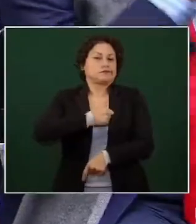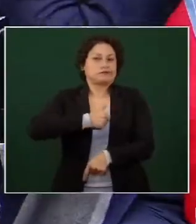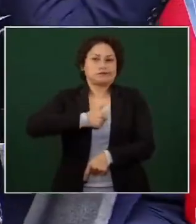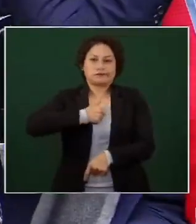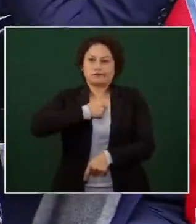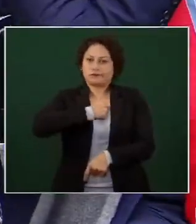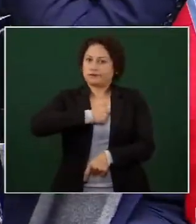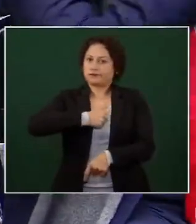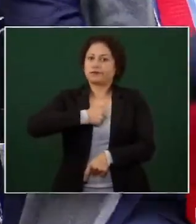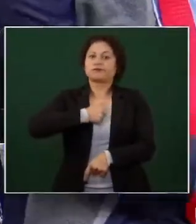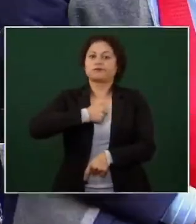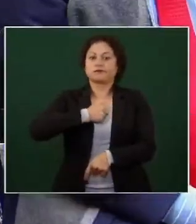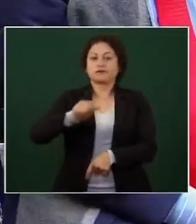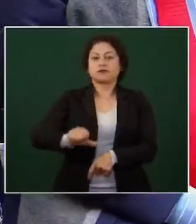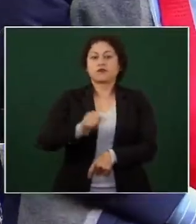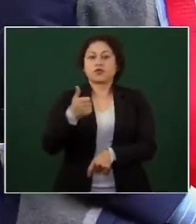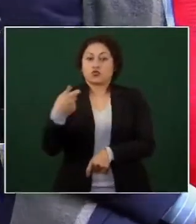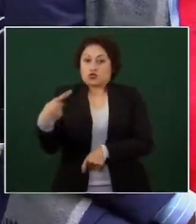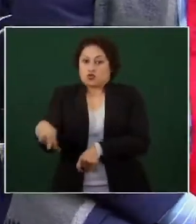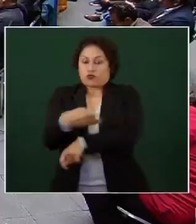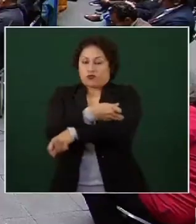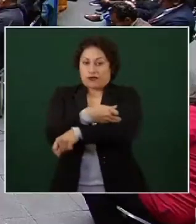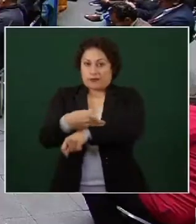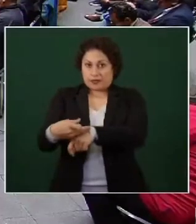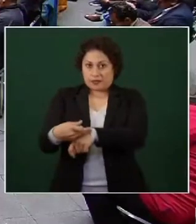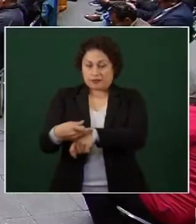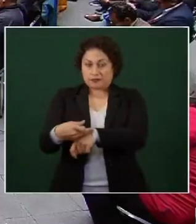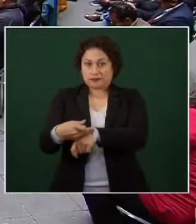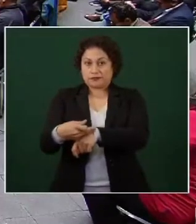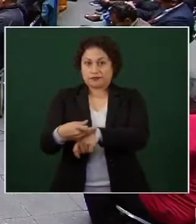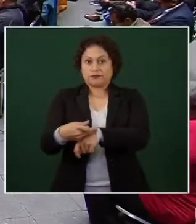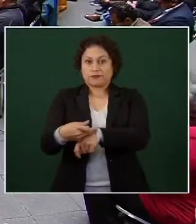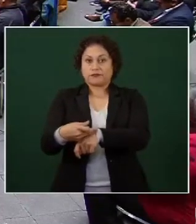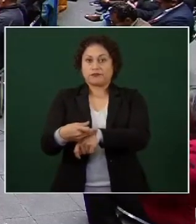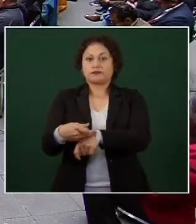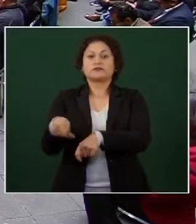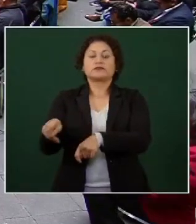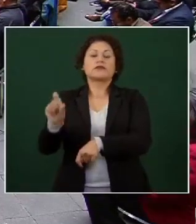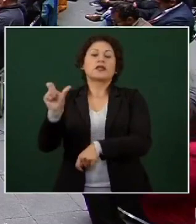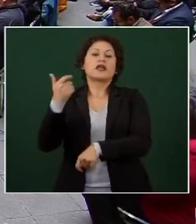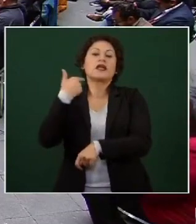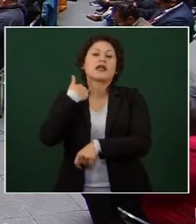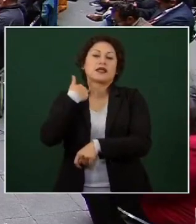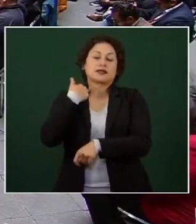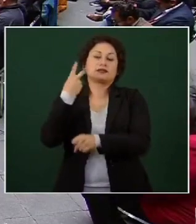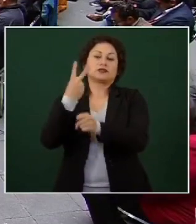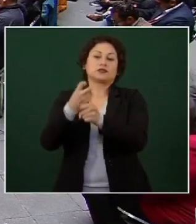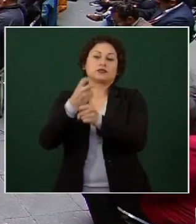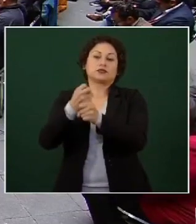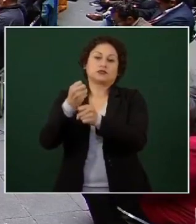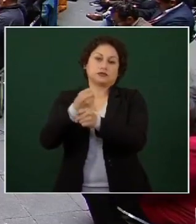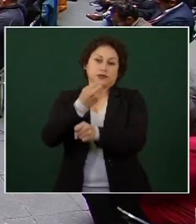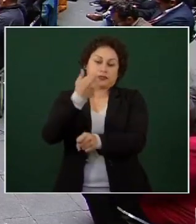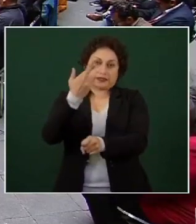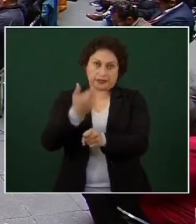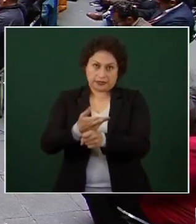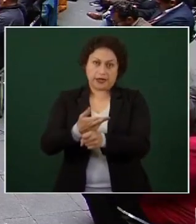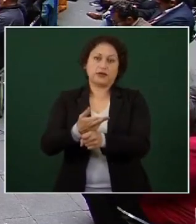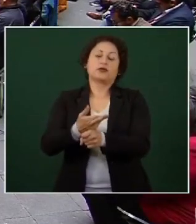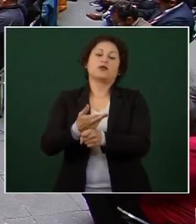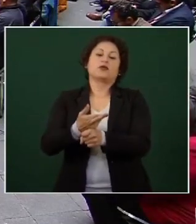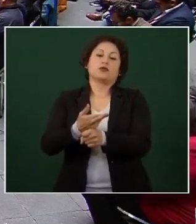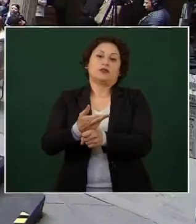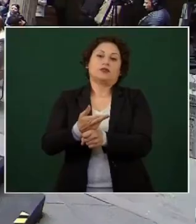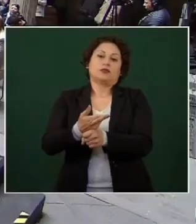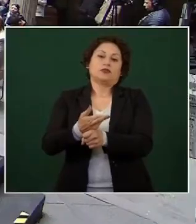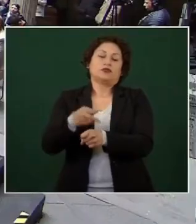son víctimas de un familiar que fue subsecretario de Gobernación en la época de Felipe Calderón,